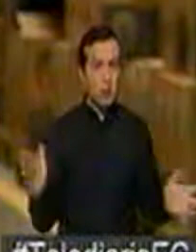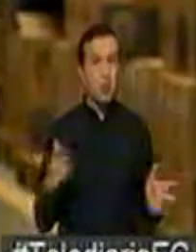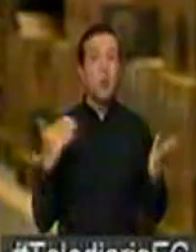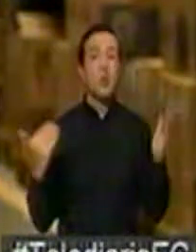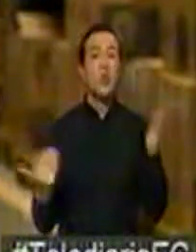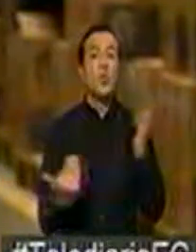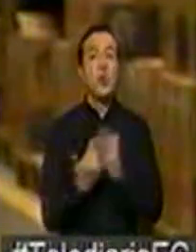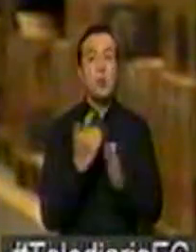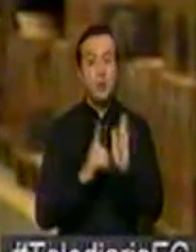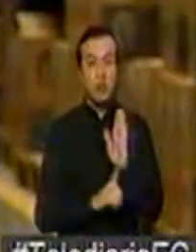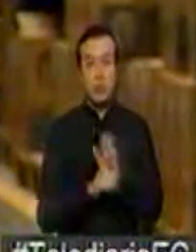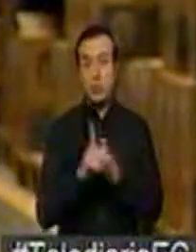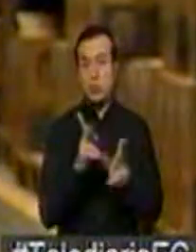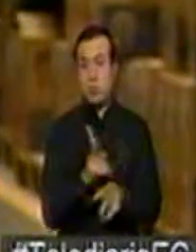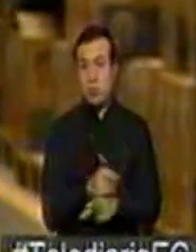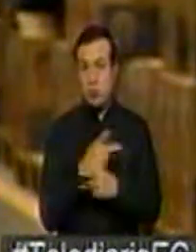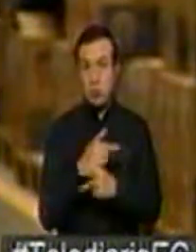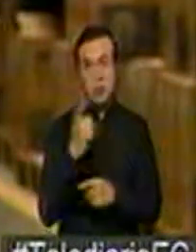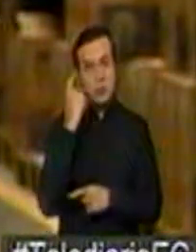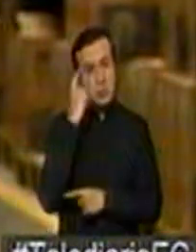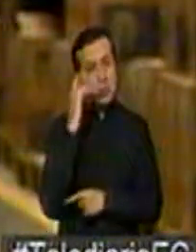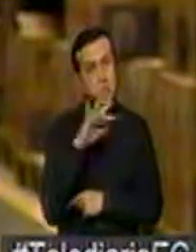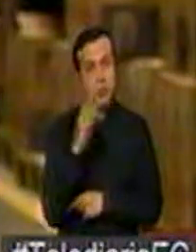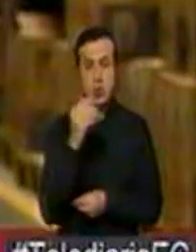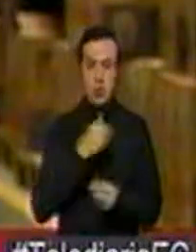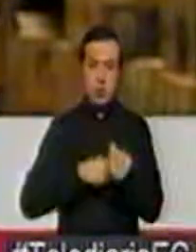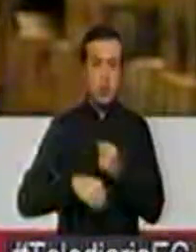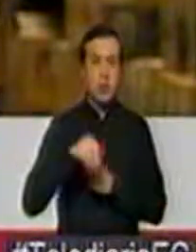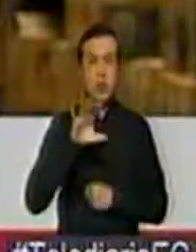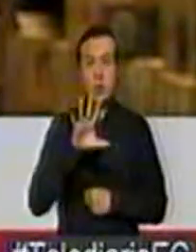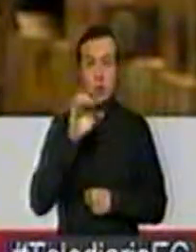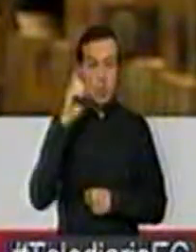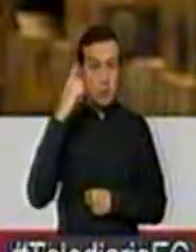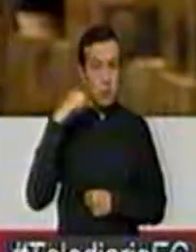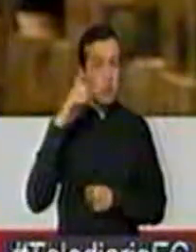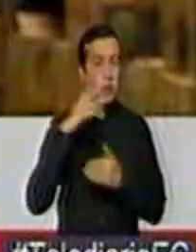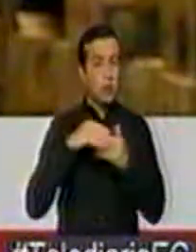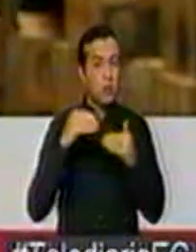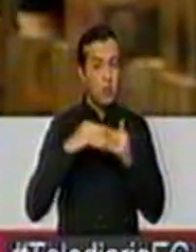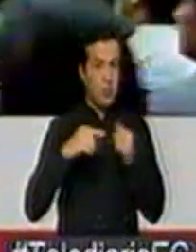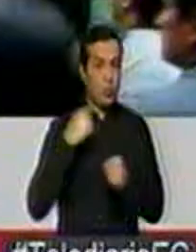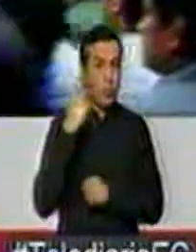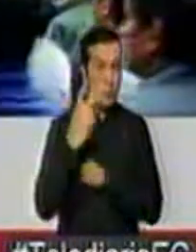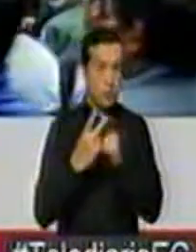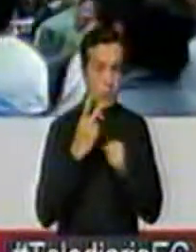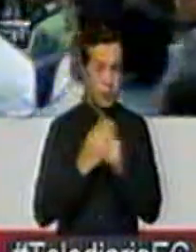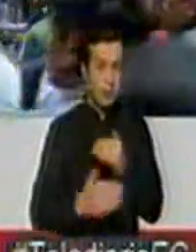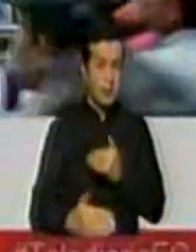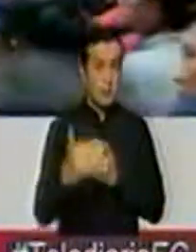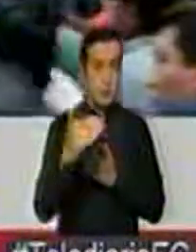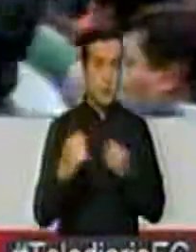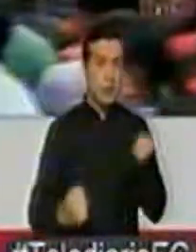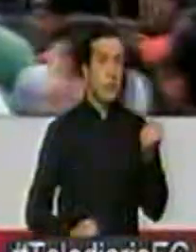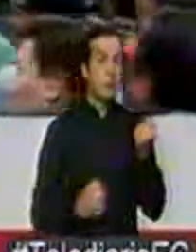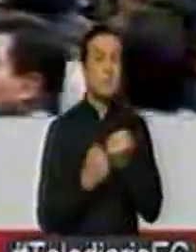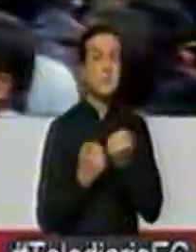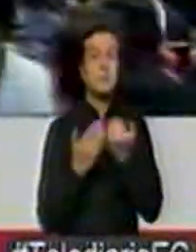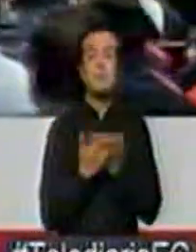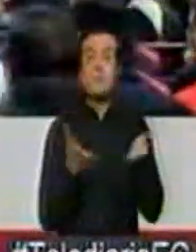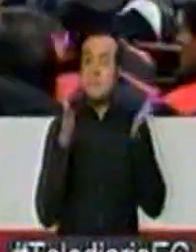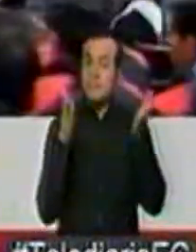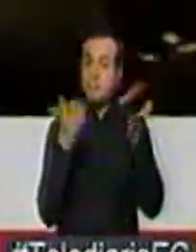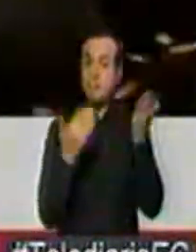polo de desarrollo productivo y calculamos una inversión de 50 millones de dólares para los próximos 2 años. El apoyo además va directamente enfocado a